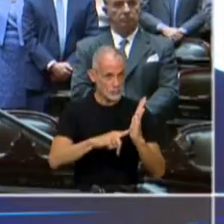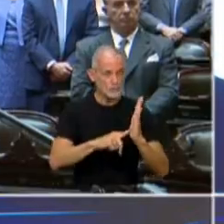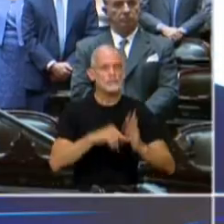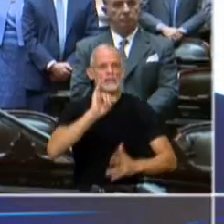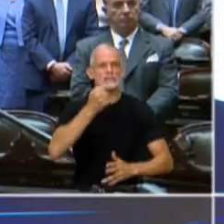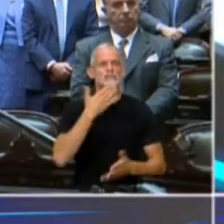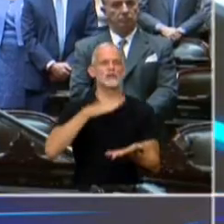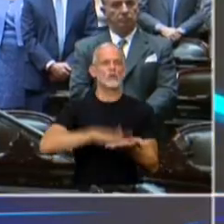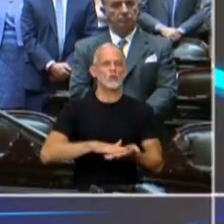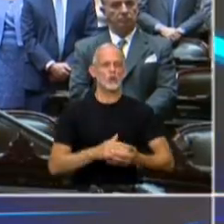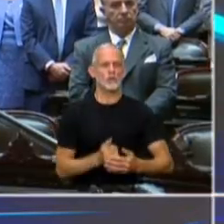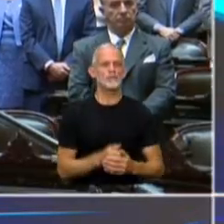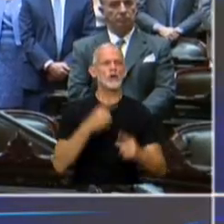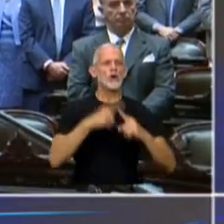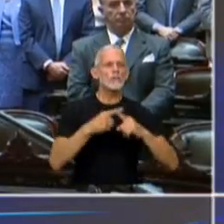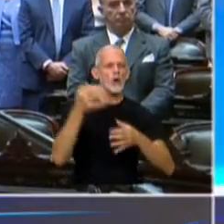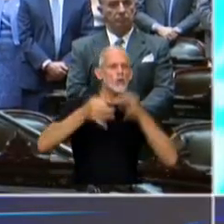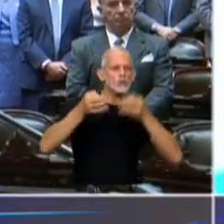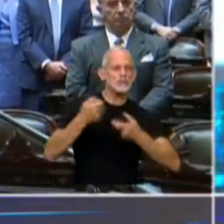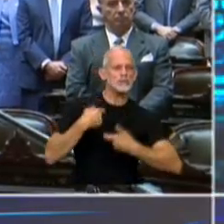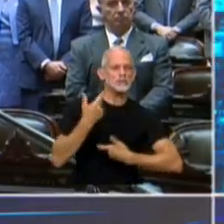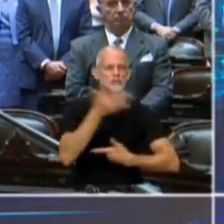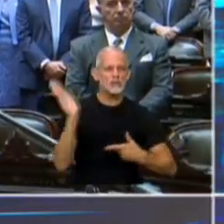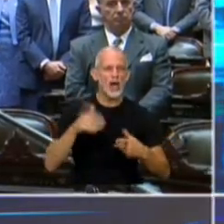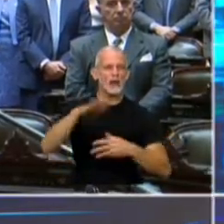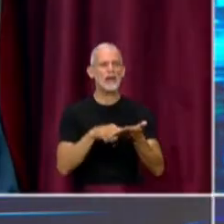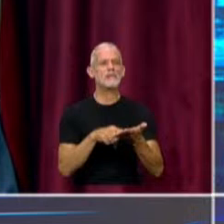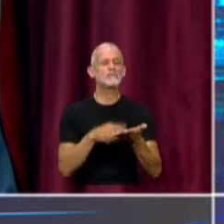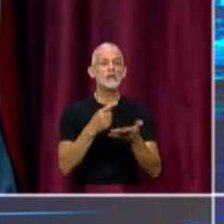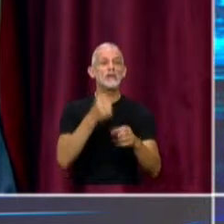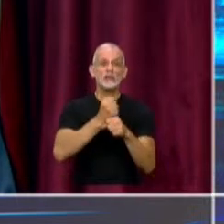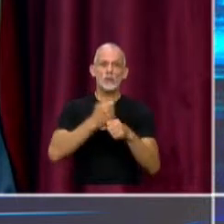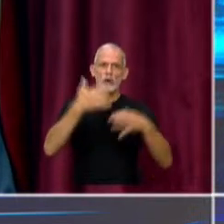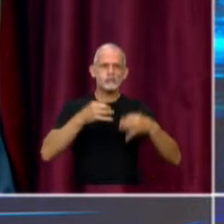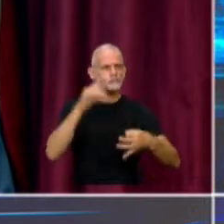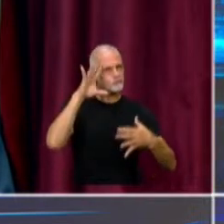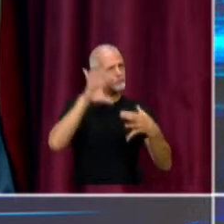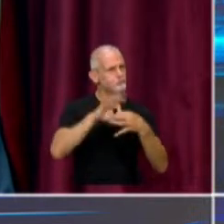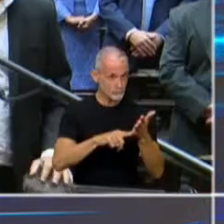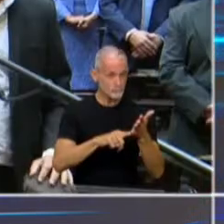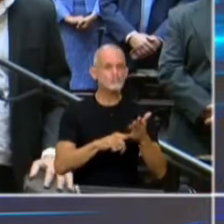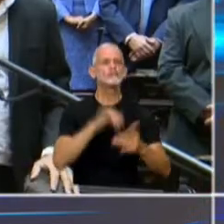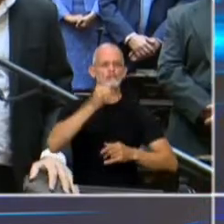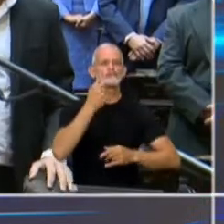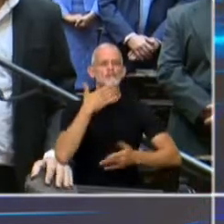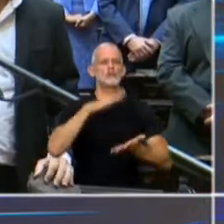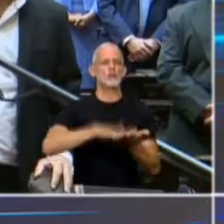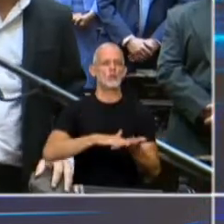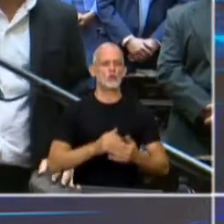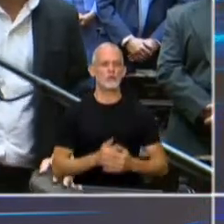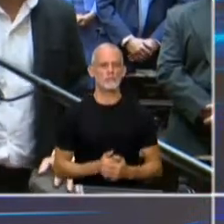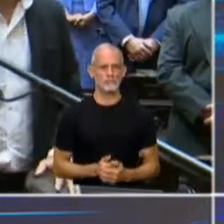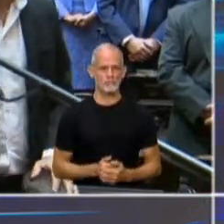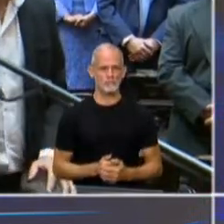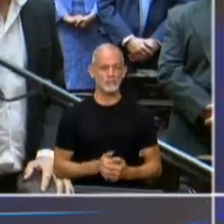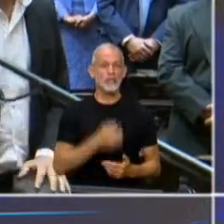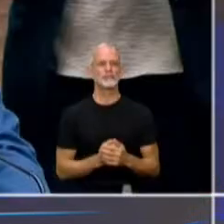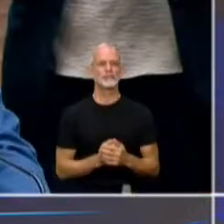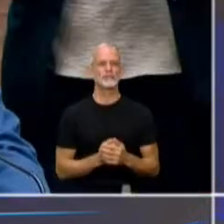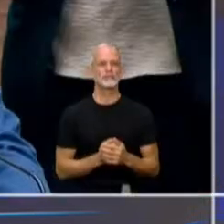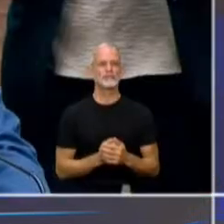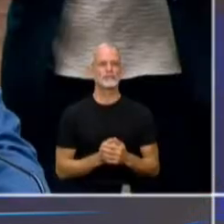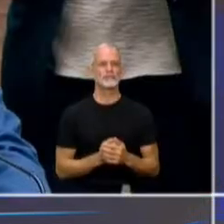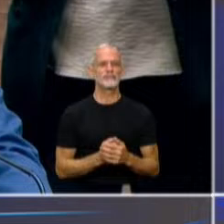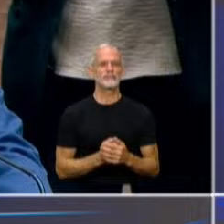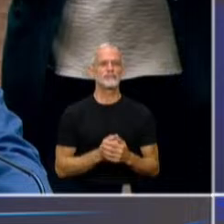la coordinación de Nicolás Pose, el próximo ministro coordinador, también con Guillermo Francos, pero también con otras